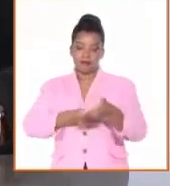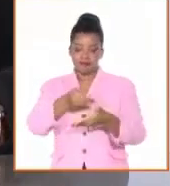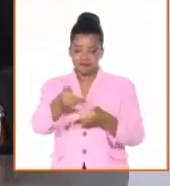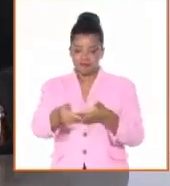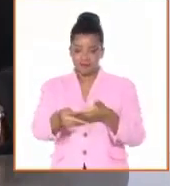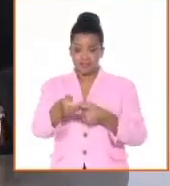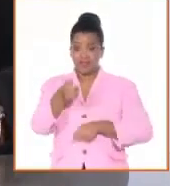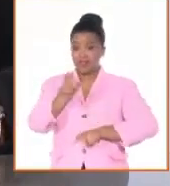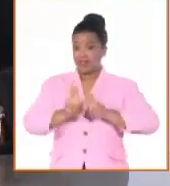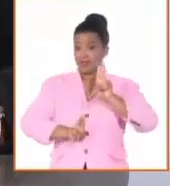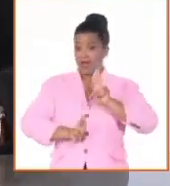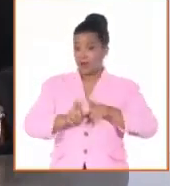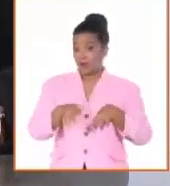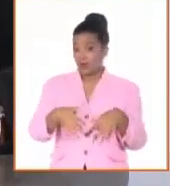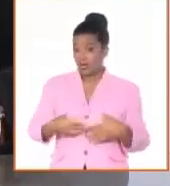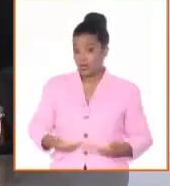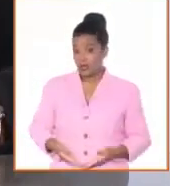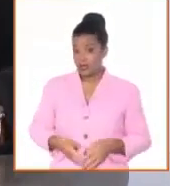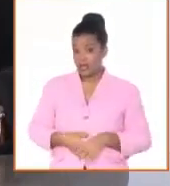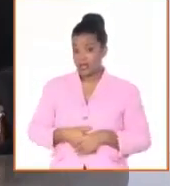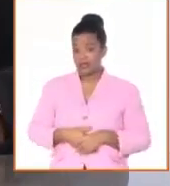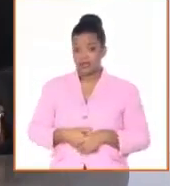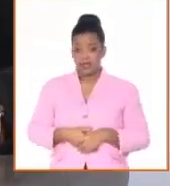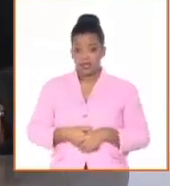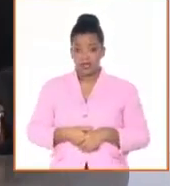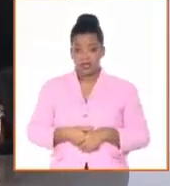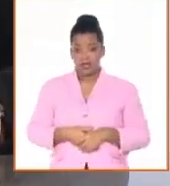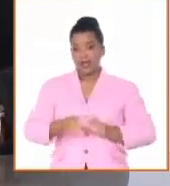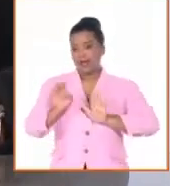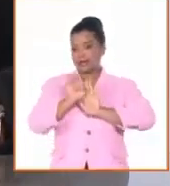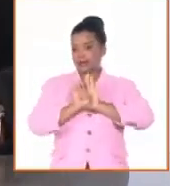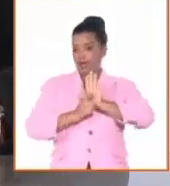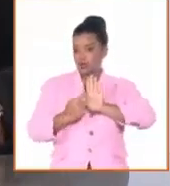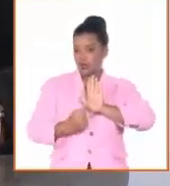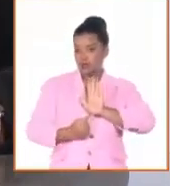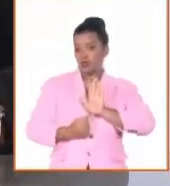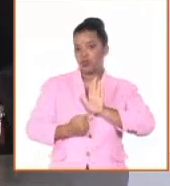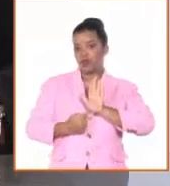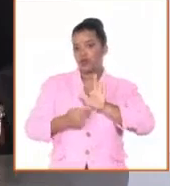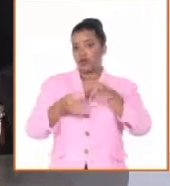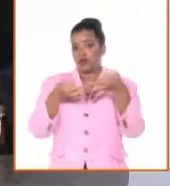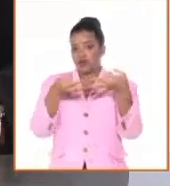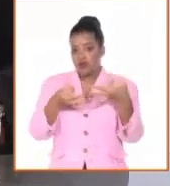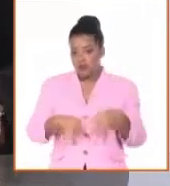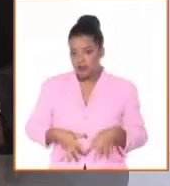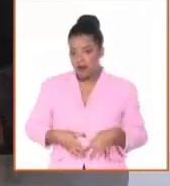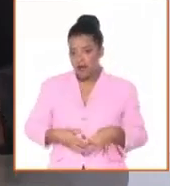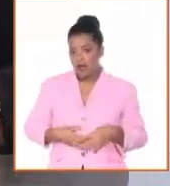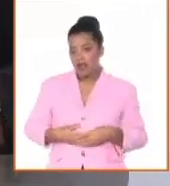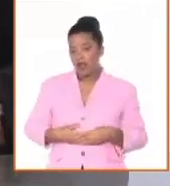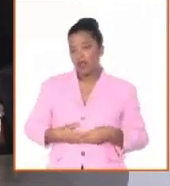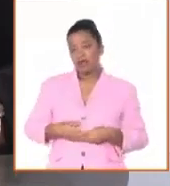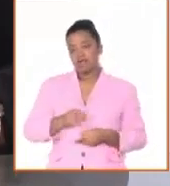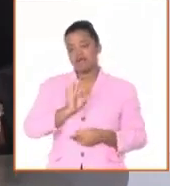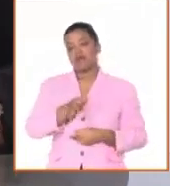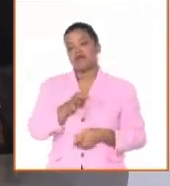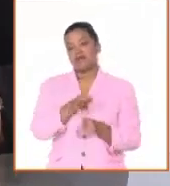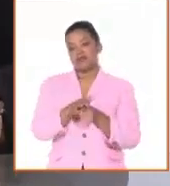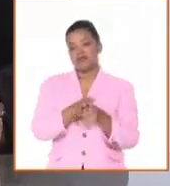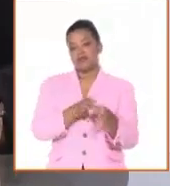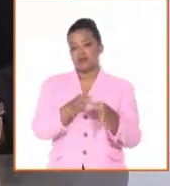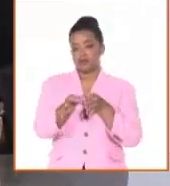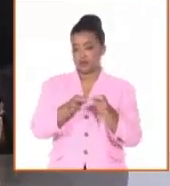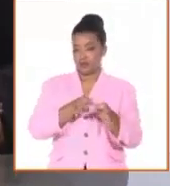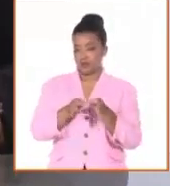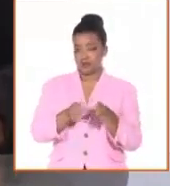tenga dentro de sus estatutos normados regulados Así será el funcionamiento Y eso es a